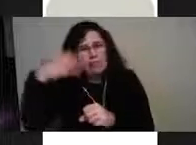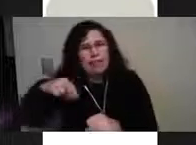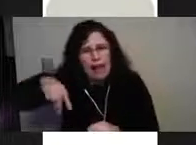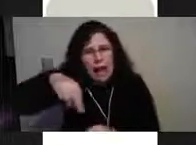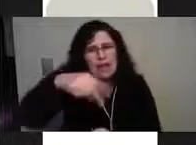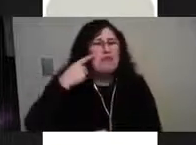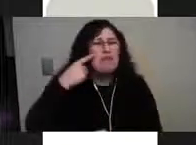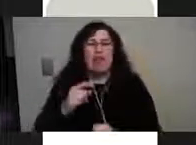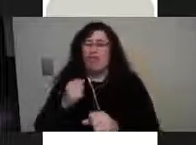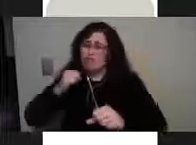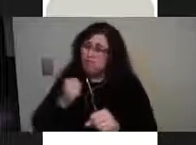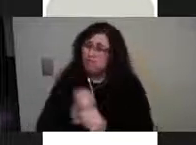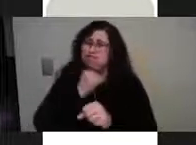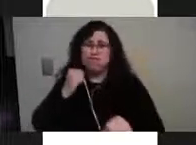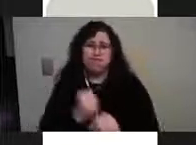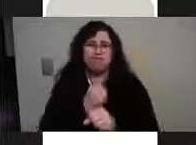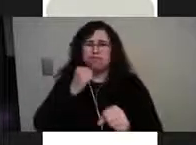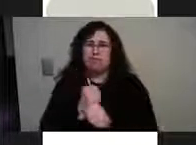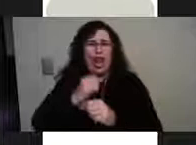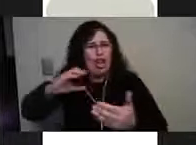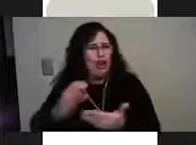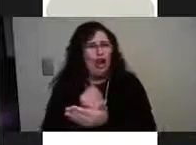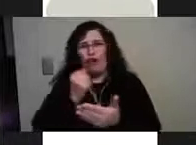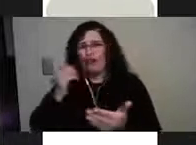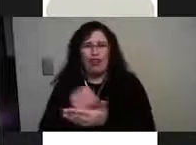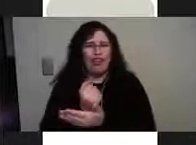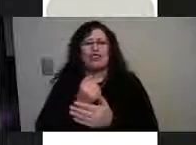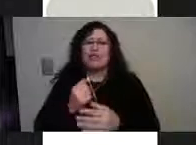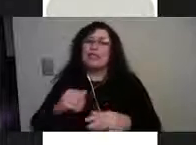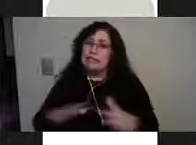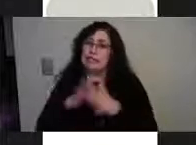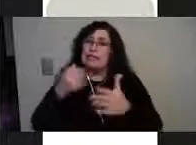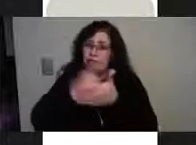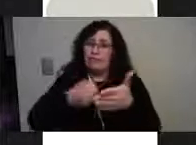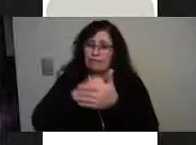el tiempo, ¿ya? Cada logro que se puede producir.